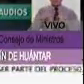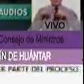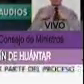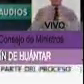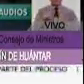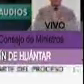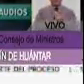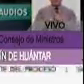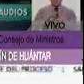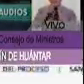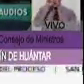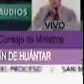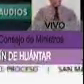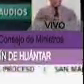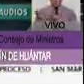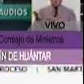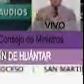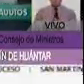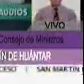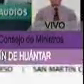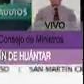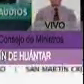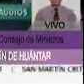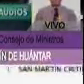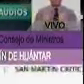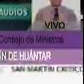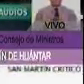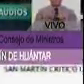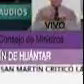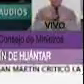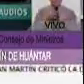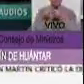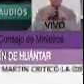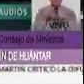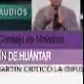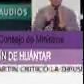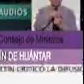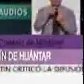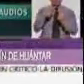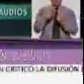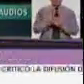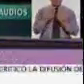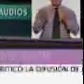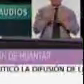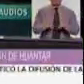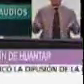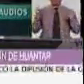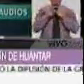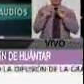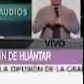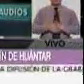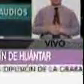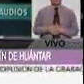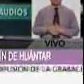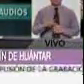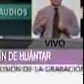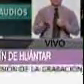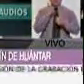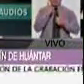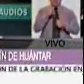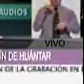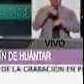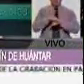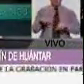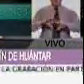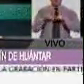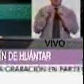la defensa del Perú. Ministro. Sí, yo quisiera mencionar dos aspectos que creo que son sumamente importantes. El primero,